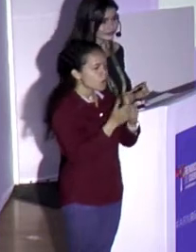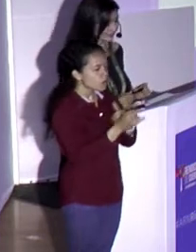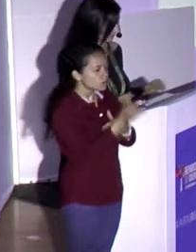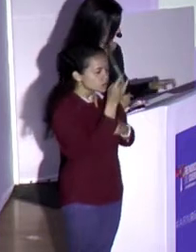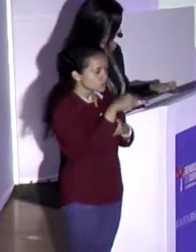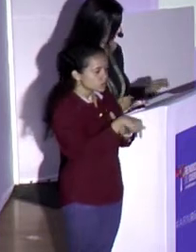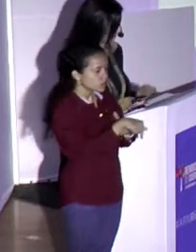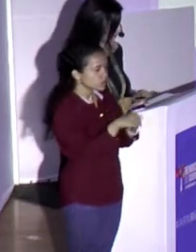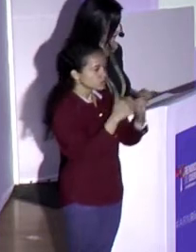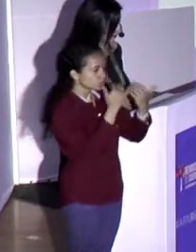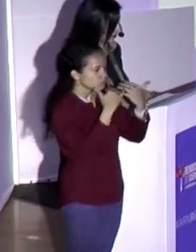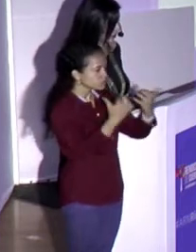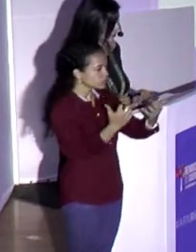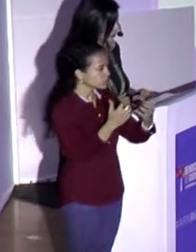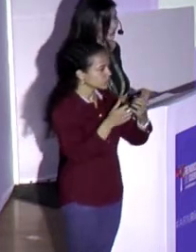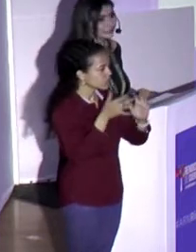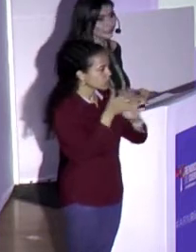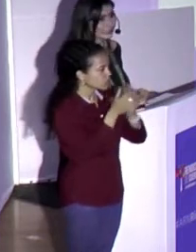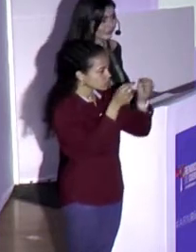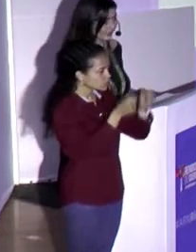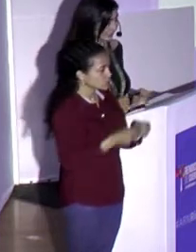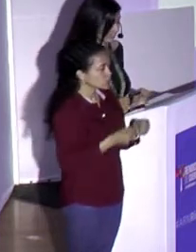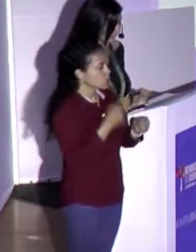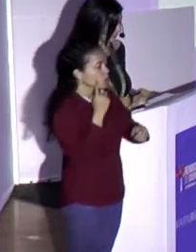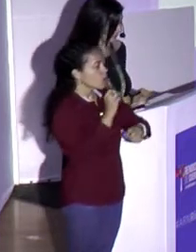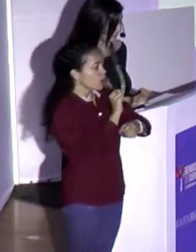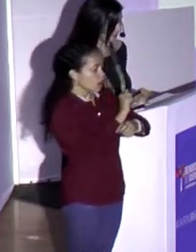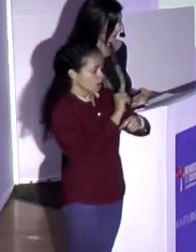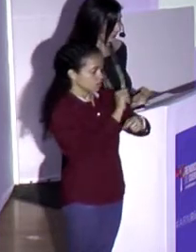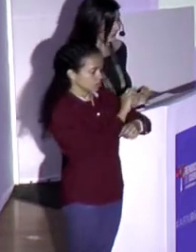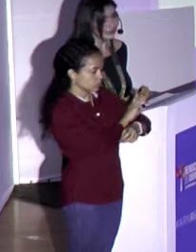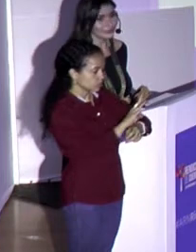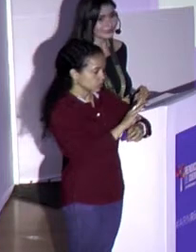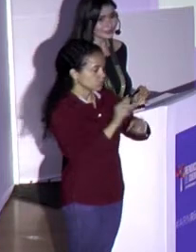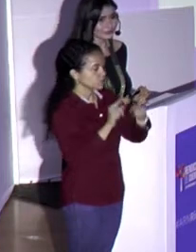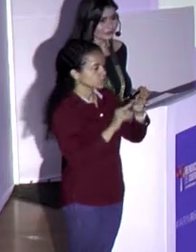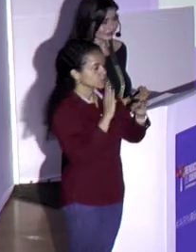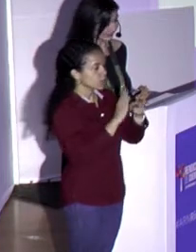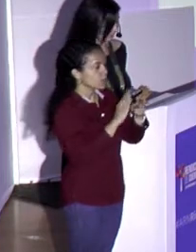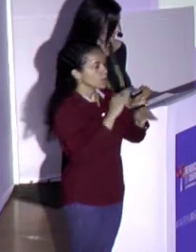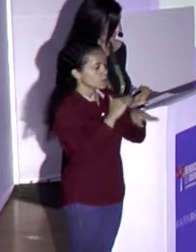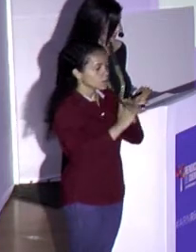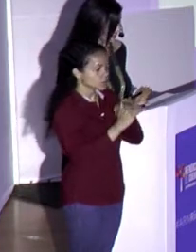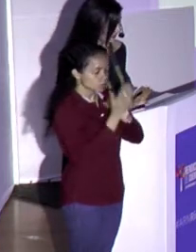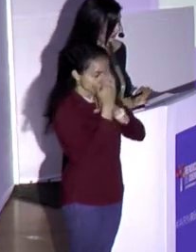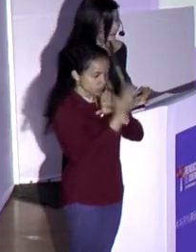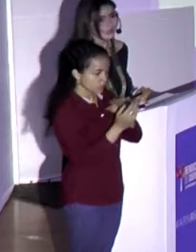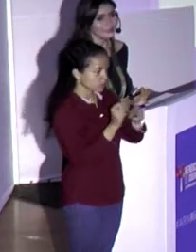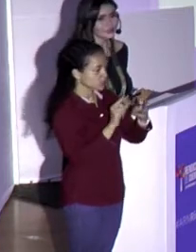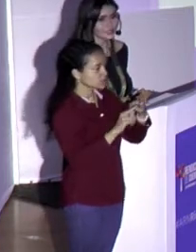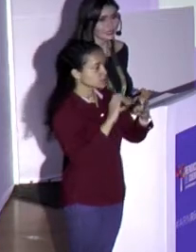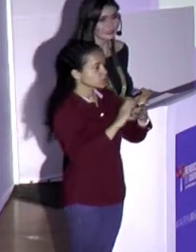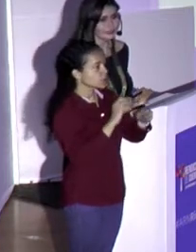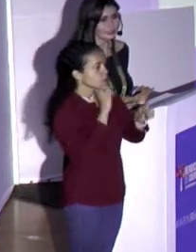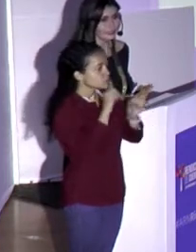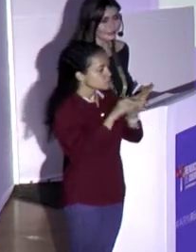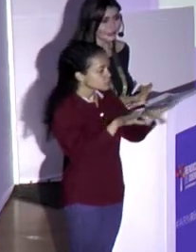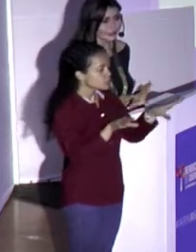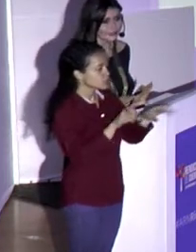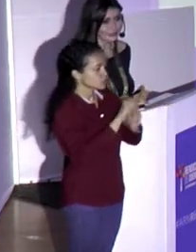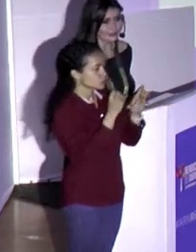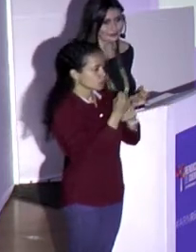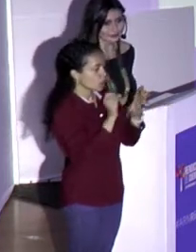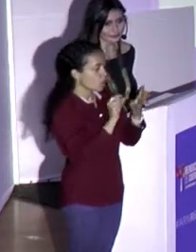la audiencia? A. Publicación en la página web. B. Invitación directa. C. Redes sociales. Y